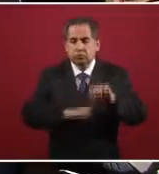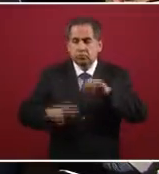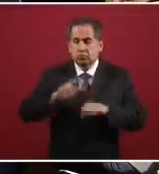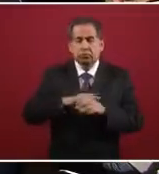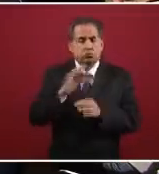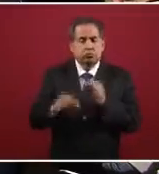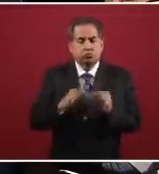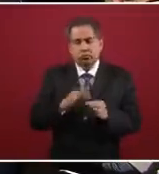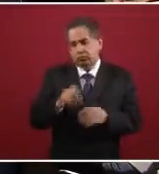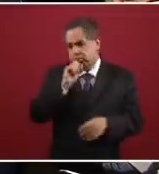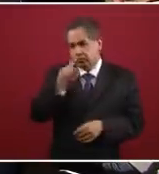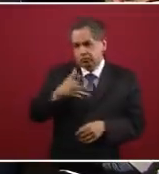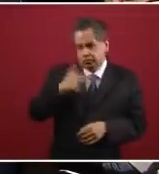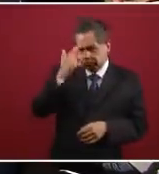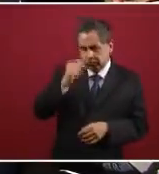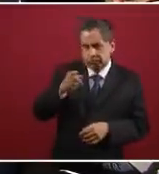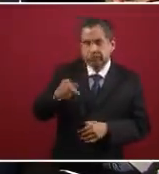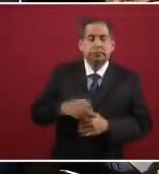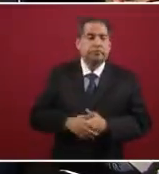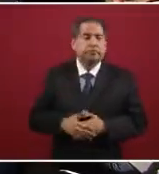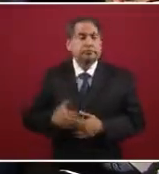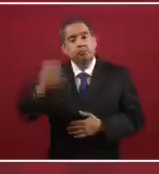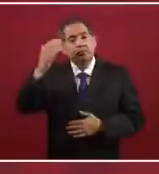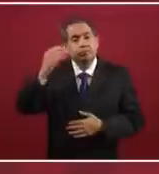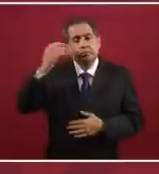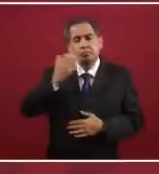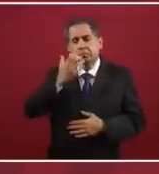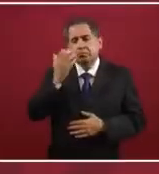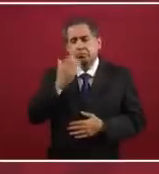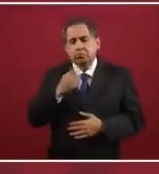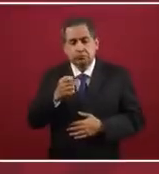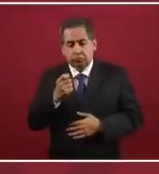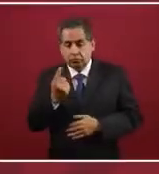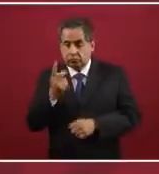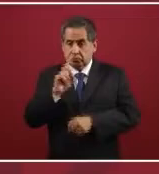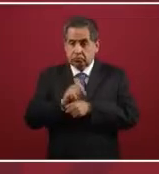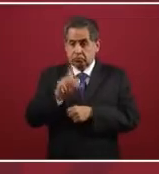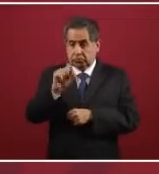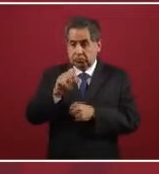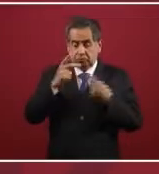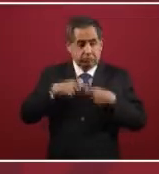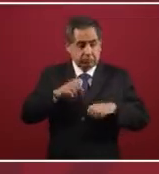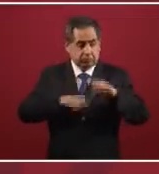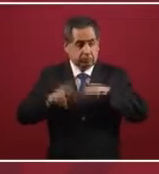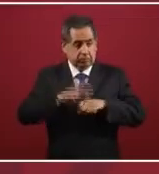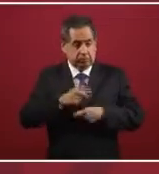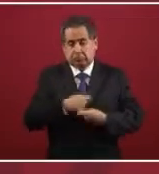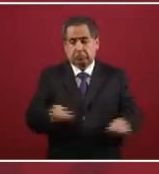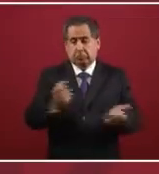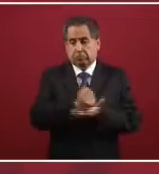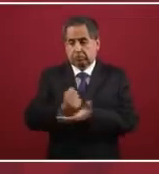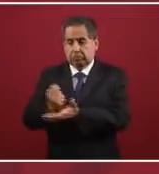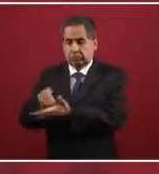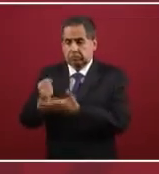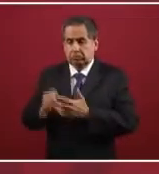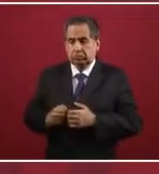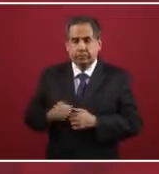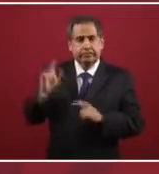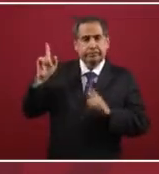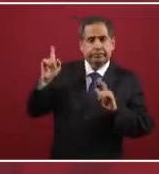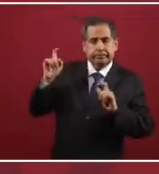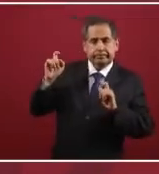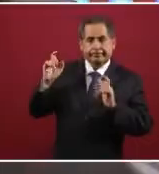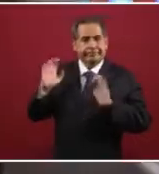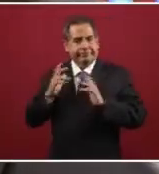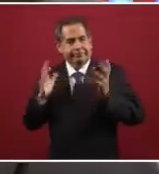tú señalas. También antes se acostumbraba a tener 20 el mismo día. También se acostumbraba que nada más era fotografía y no había